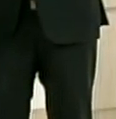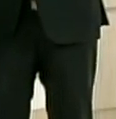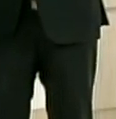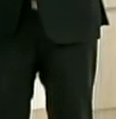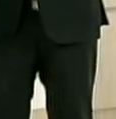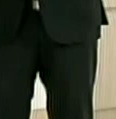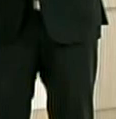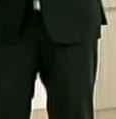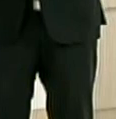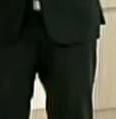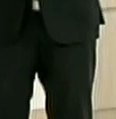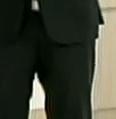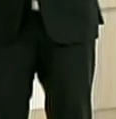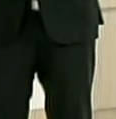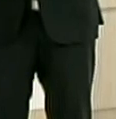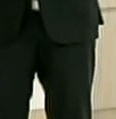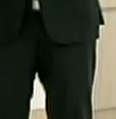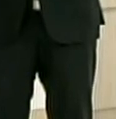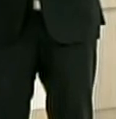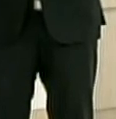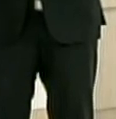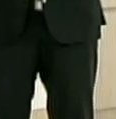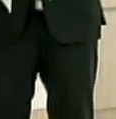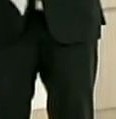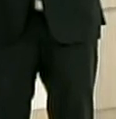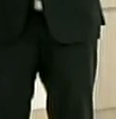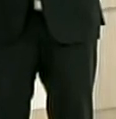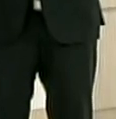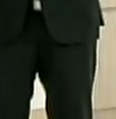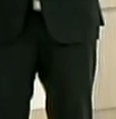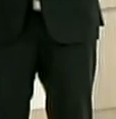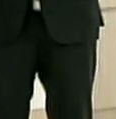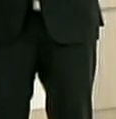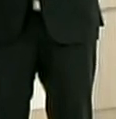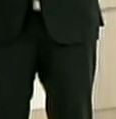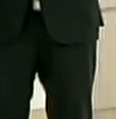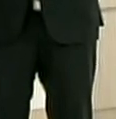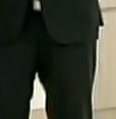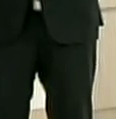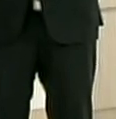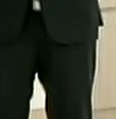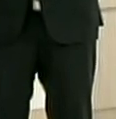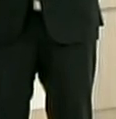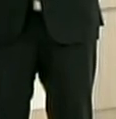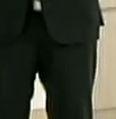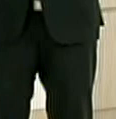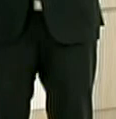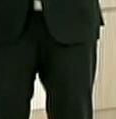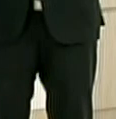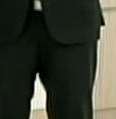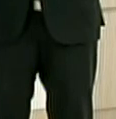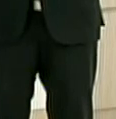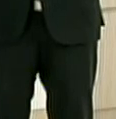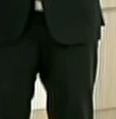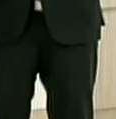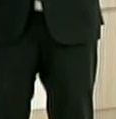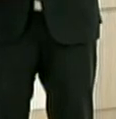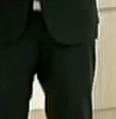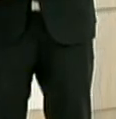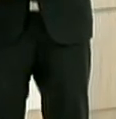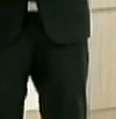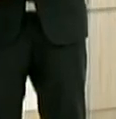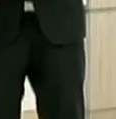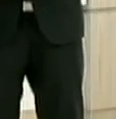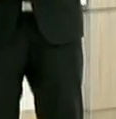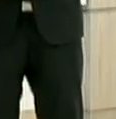dólares, incluso en los peores momentos del cerco económico, del cerco financiero, tal como se lo informamos a